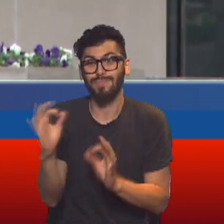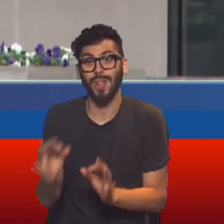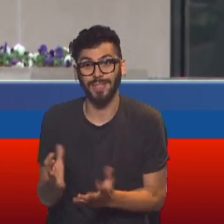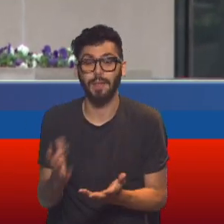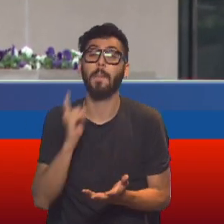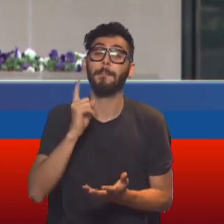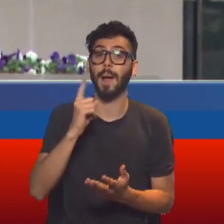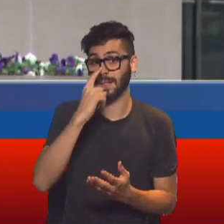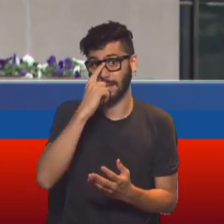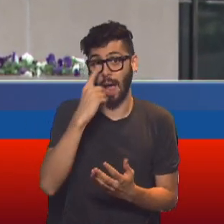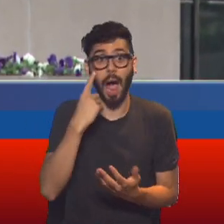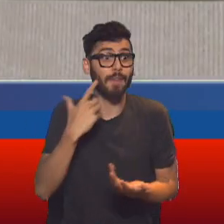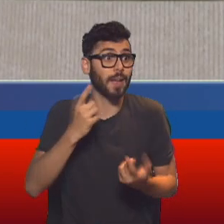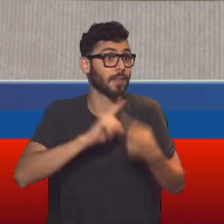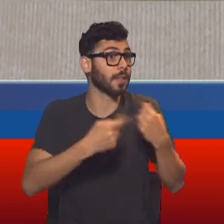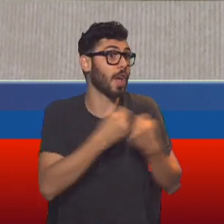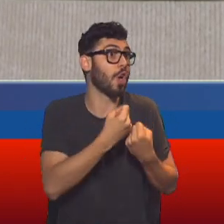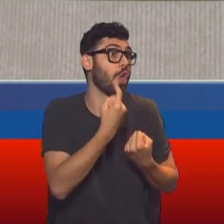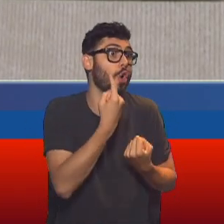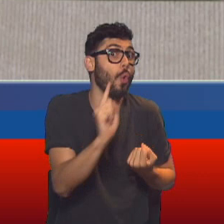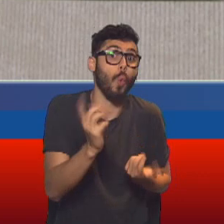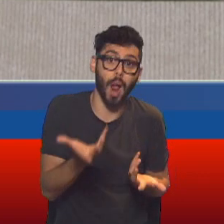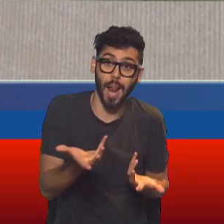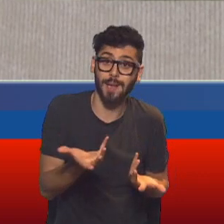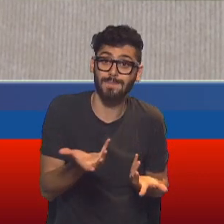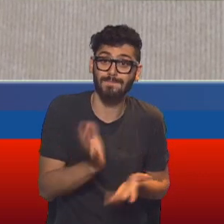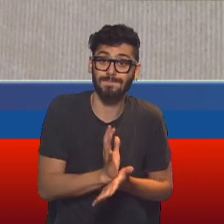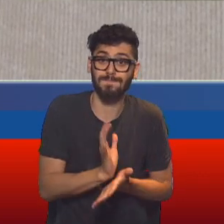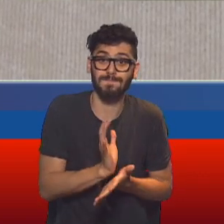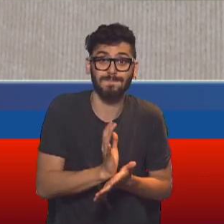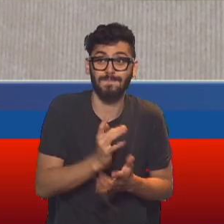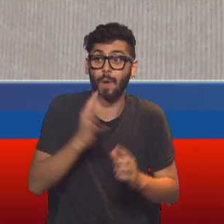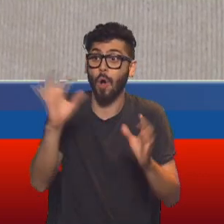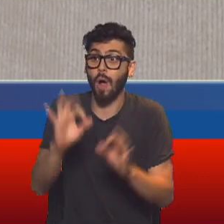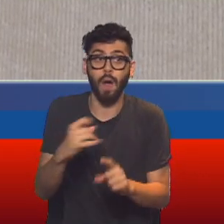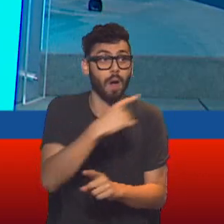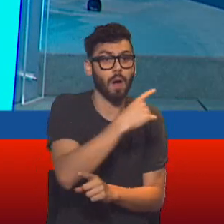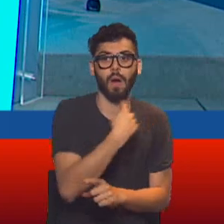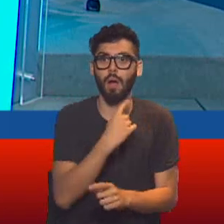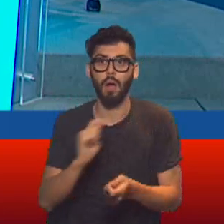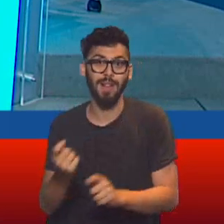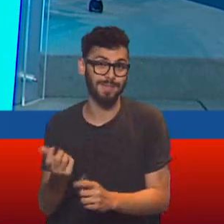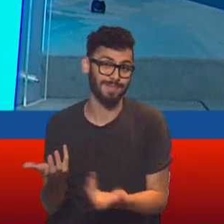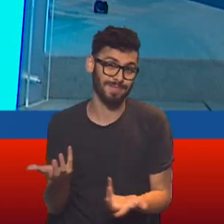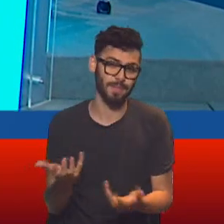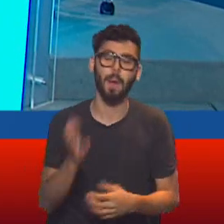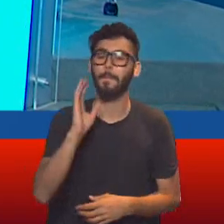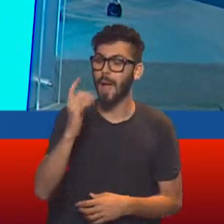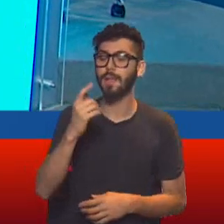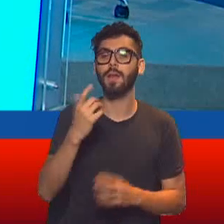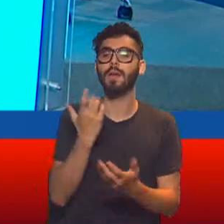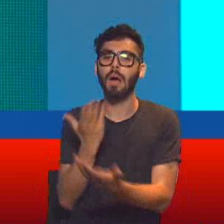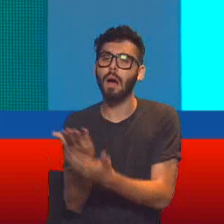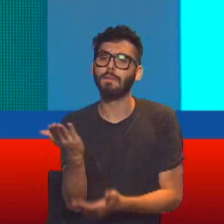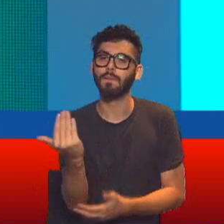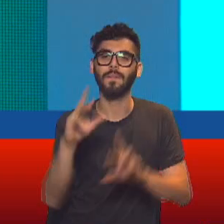condiciones finalmente se cierra con el fondo. O sea, qué programa vamos a hacer si no sabemos finalmente cómo se va a cerrar. Sí, también pasa que generalmente cuando te piden un plan económico es porque